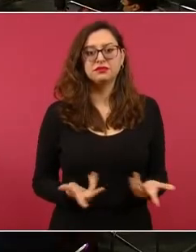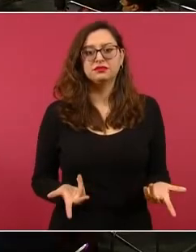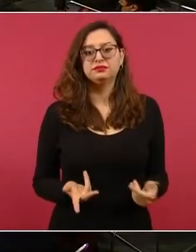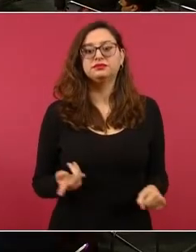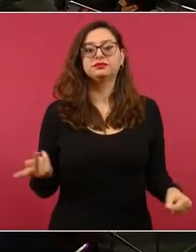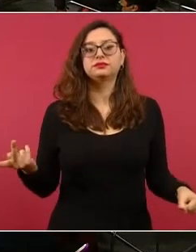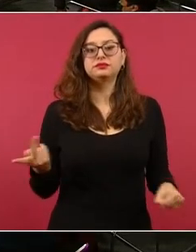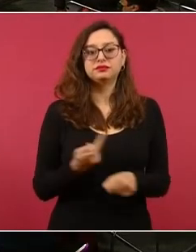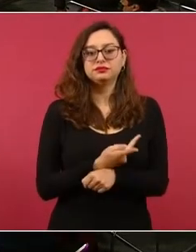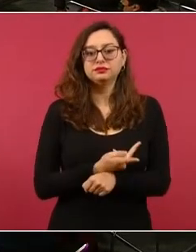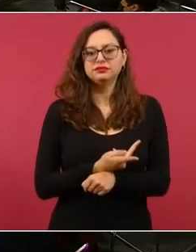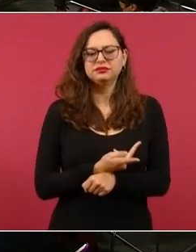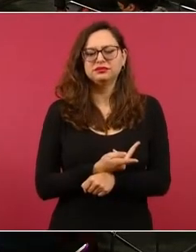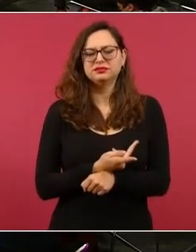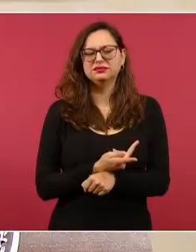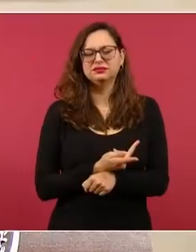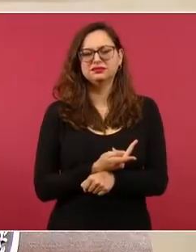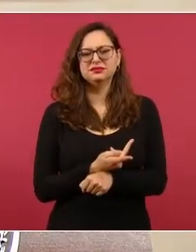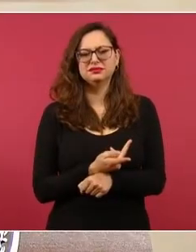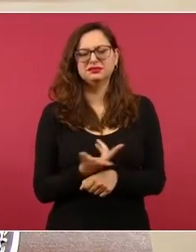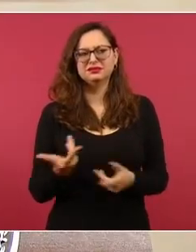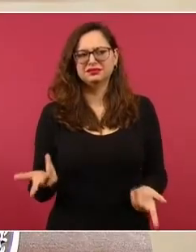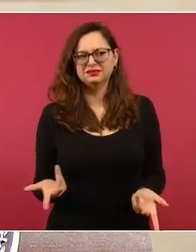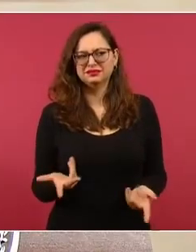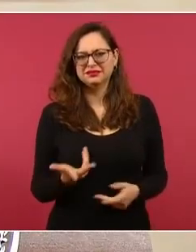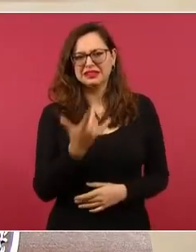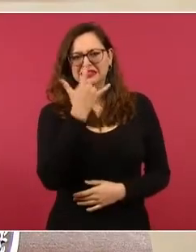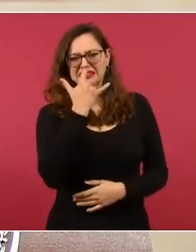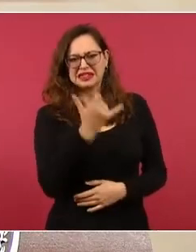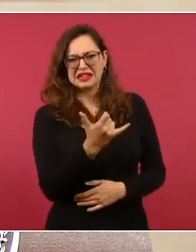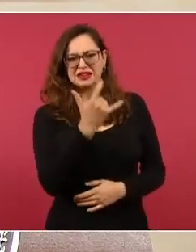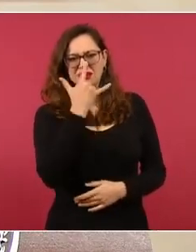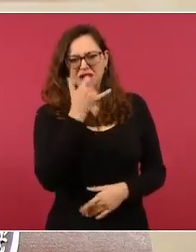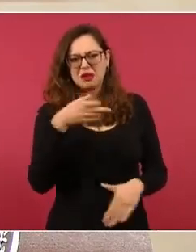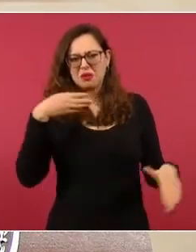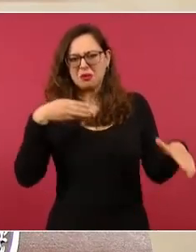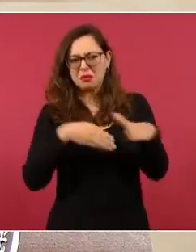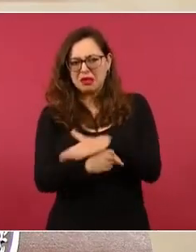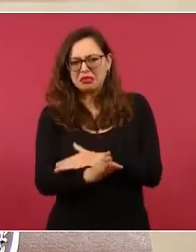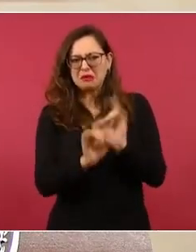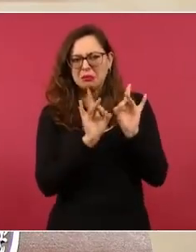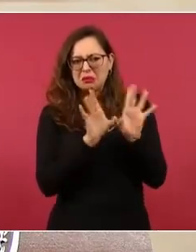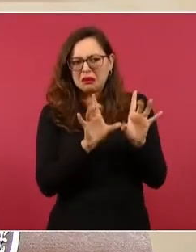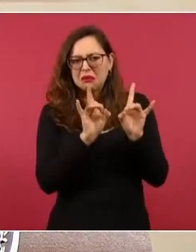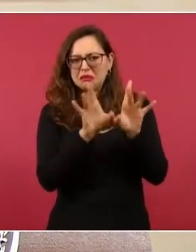repitiendo estos casos, ¿no? Y los medios